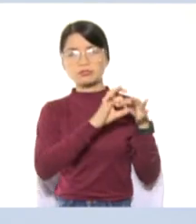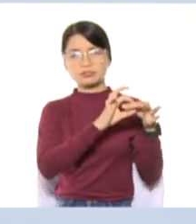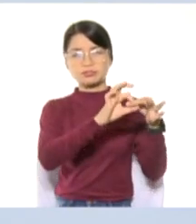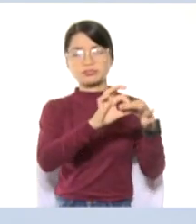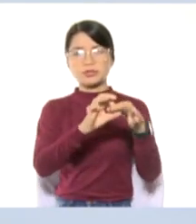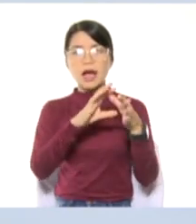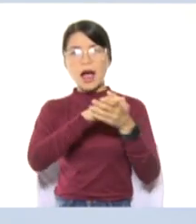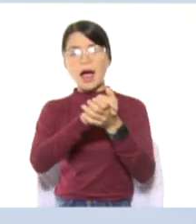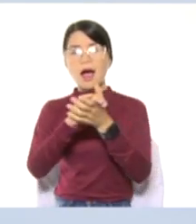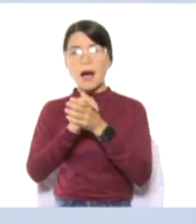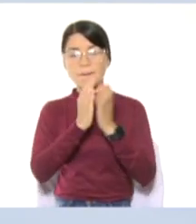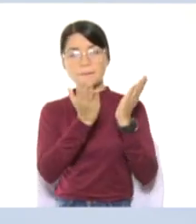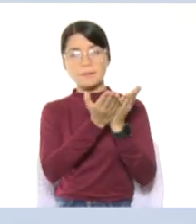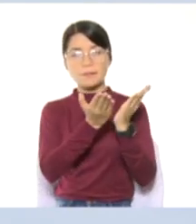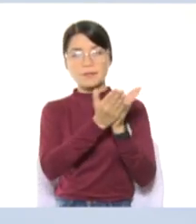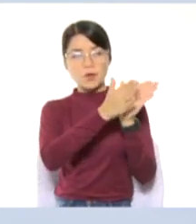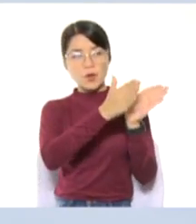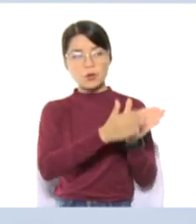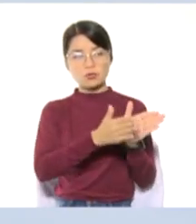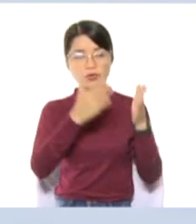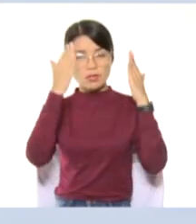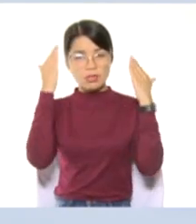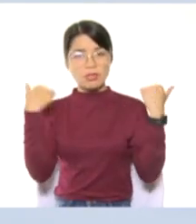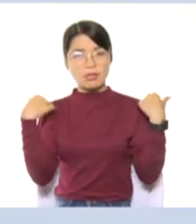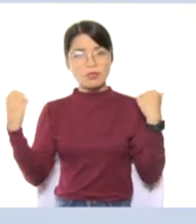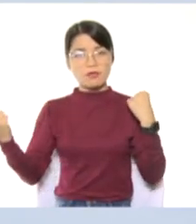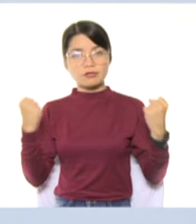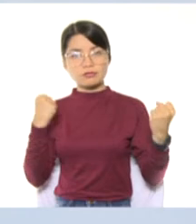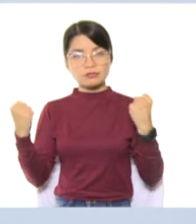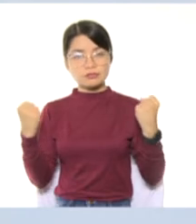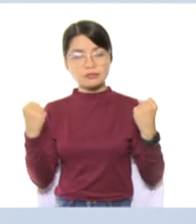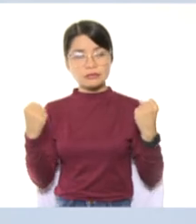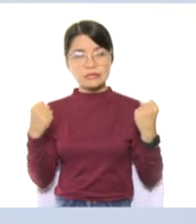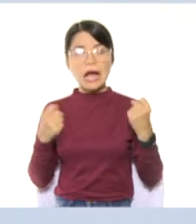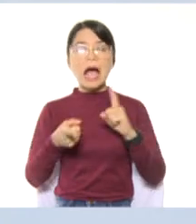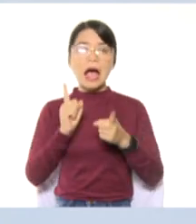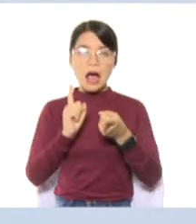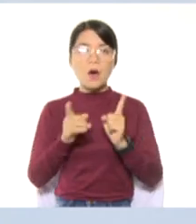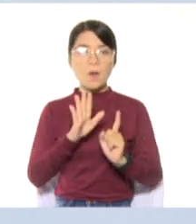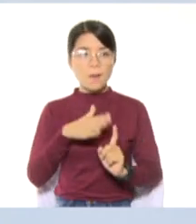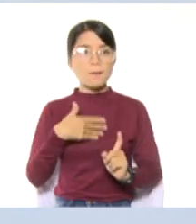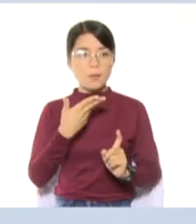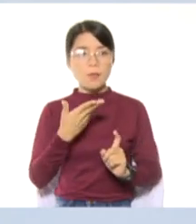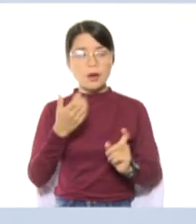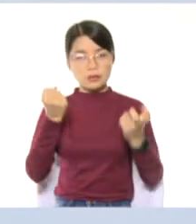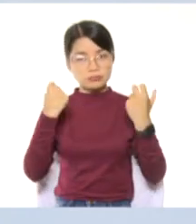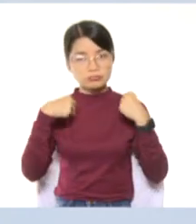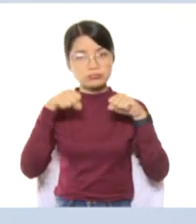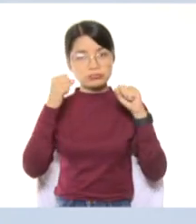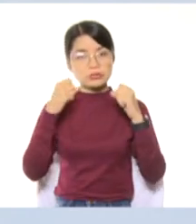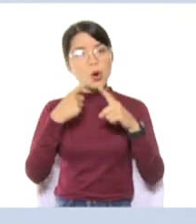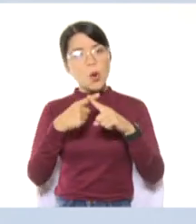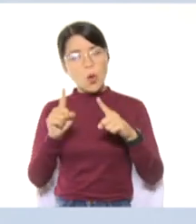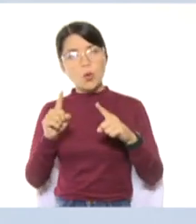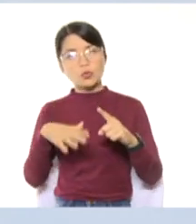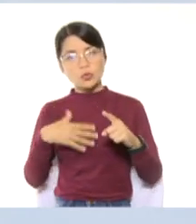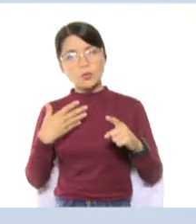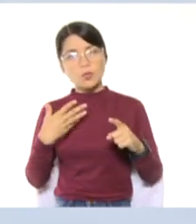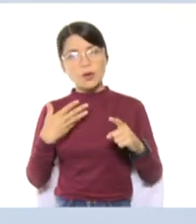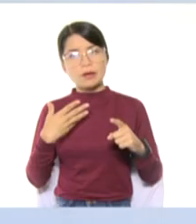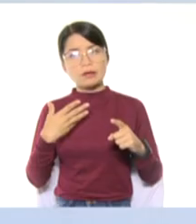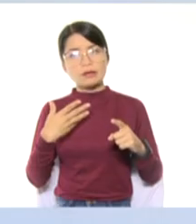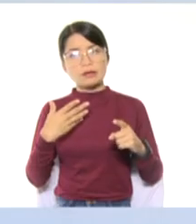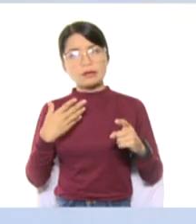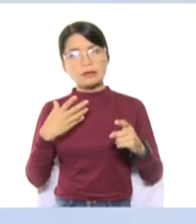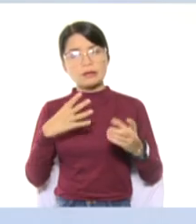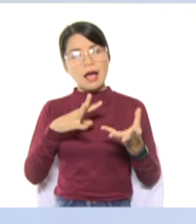llevó, por supuesto, a entender un poco que algunos pueden realizar educación física, que a algunos hay que hacerle adaptaciones y por eso, bueno, mi